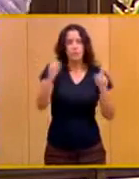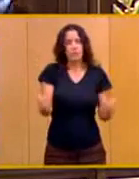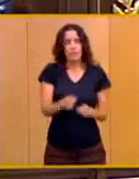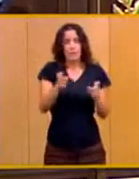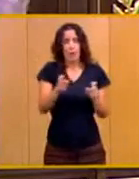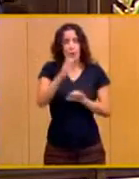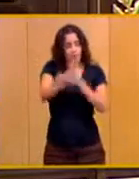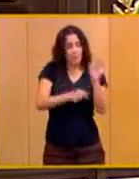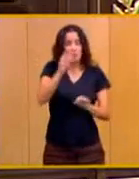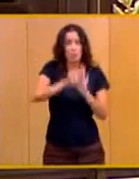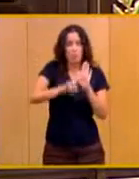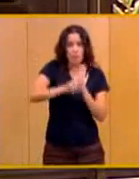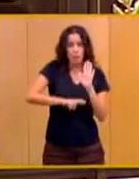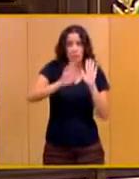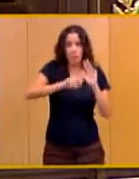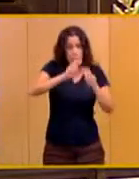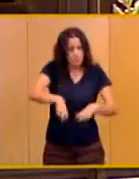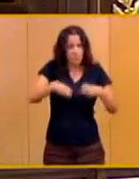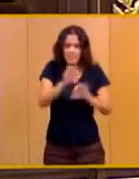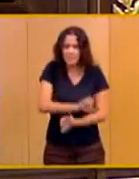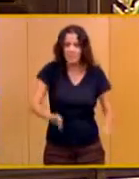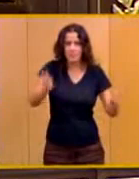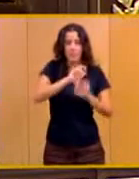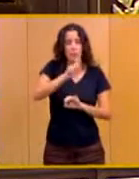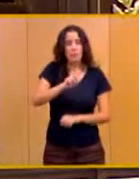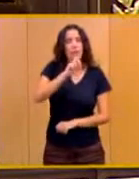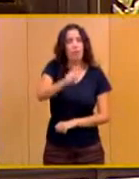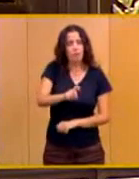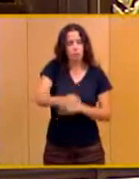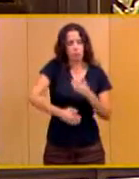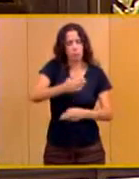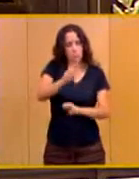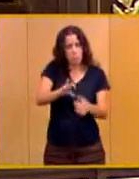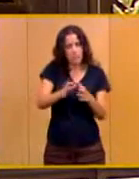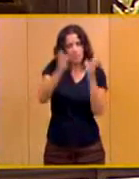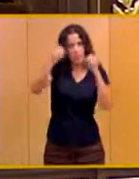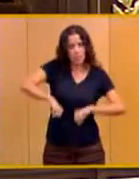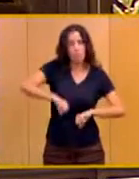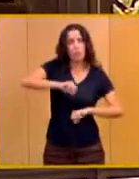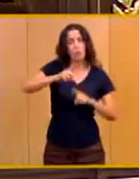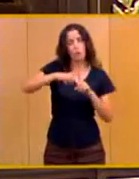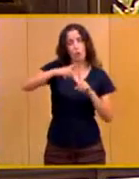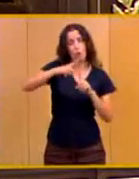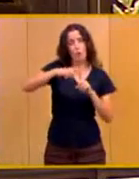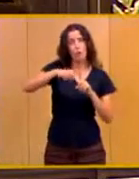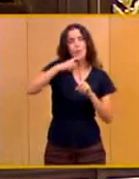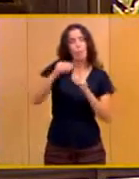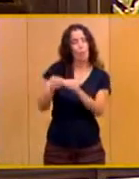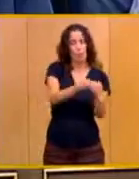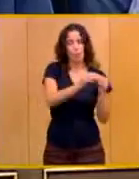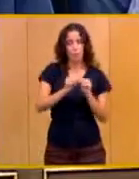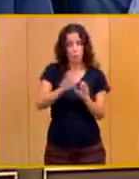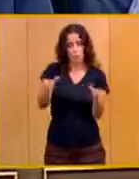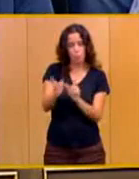no reformó ninguno. Anunció que iba a avanzar en el desarrollo del Pacto de Toledo con el consenso del principal grupo de la